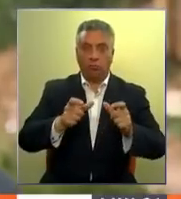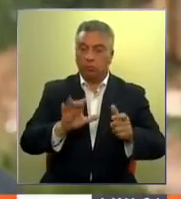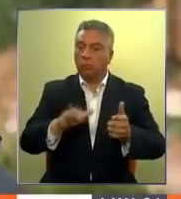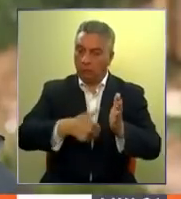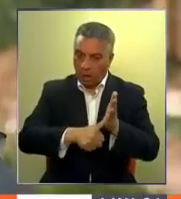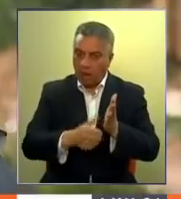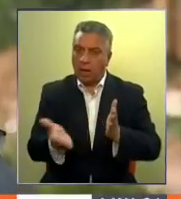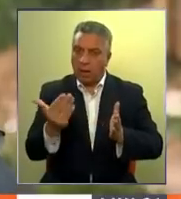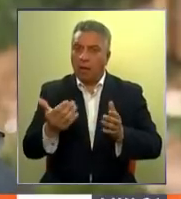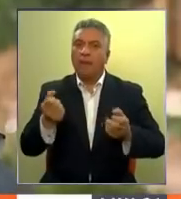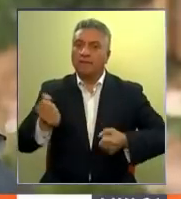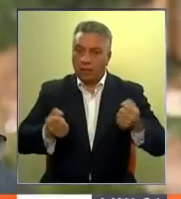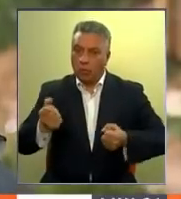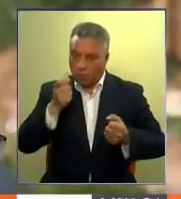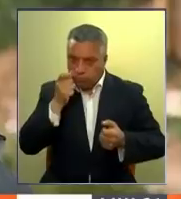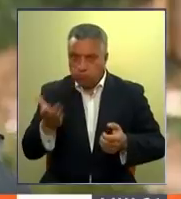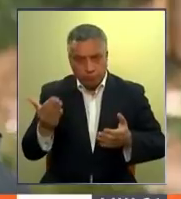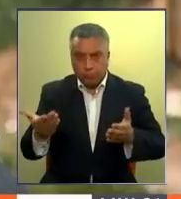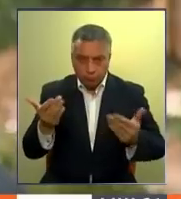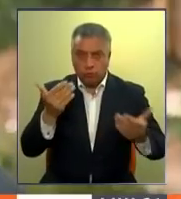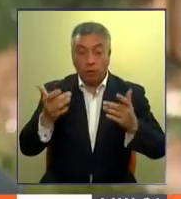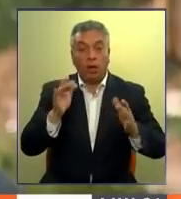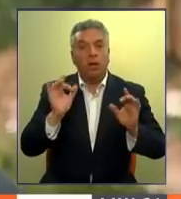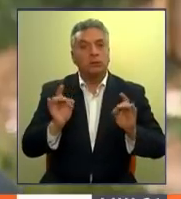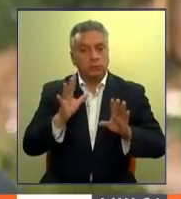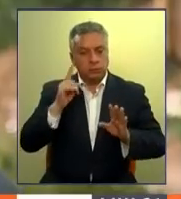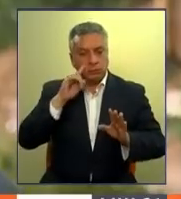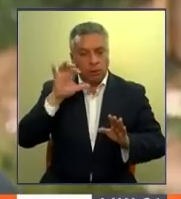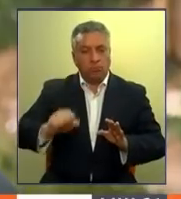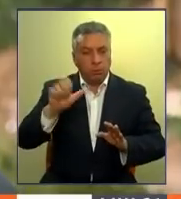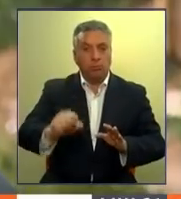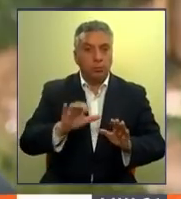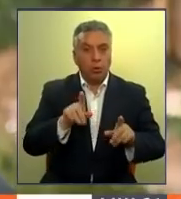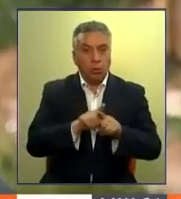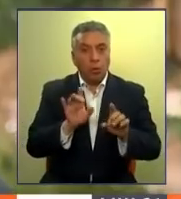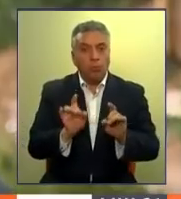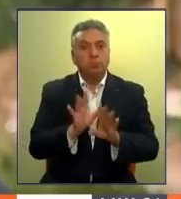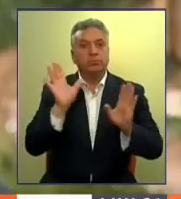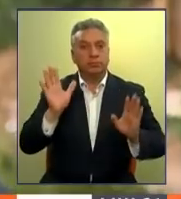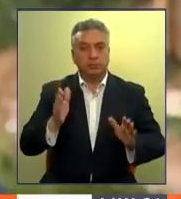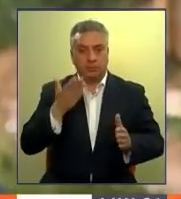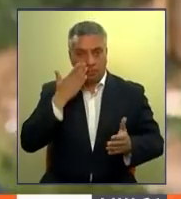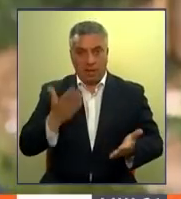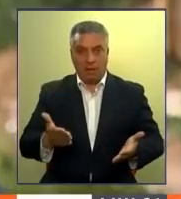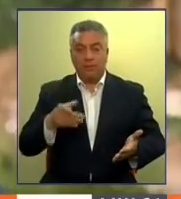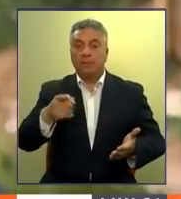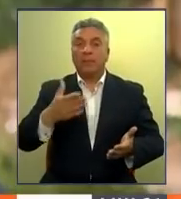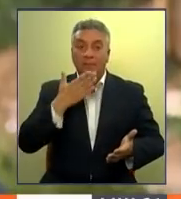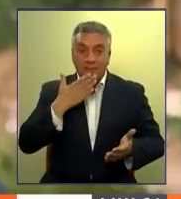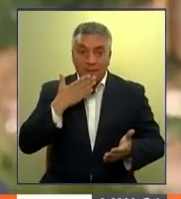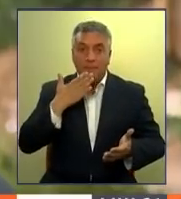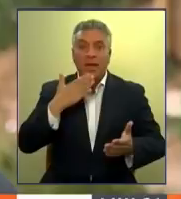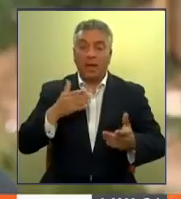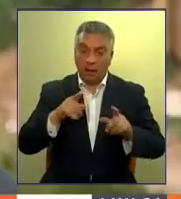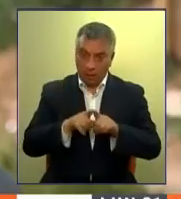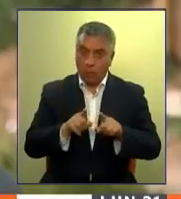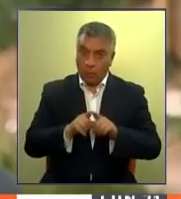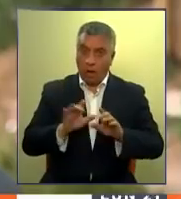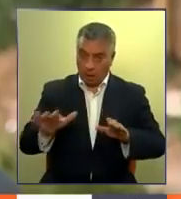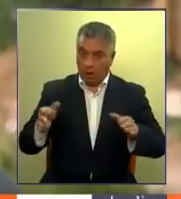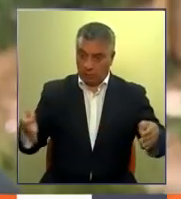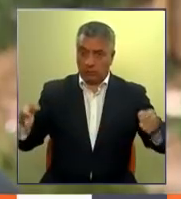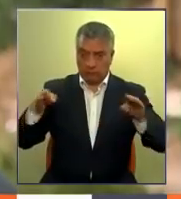auriculares con la finalidad de poder detectar situaciones irregulares se ha coordinado con la instalación de new yersey los cuales cierran